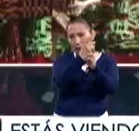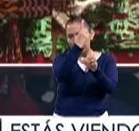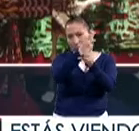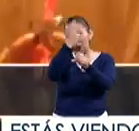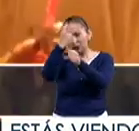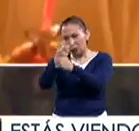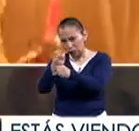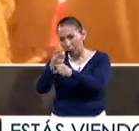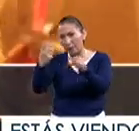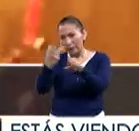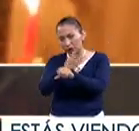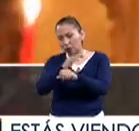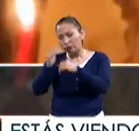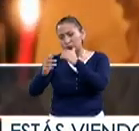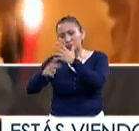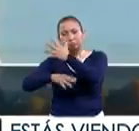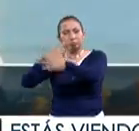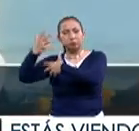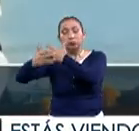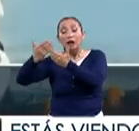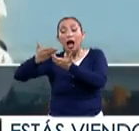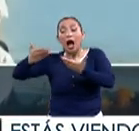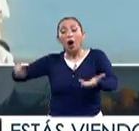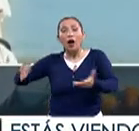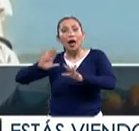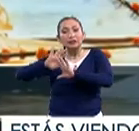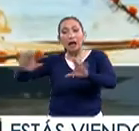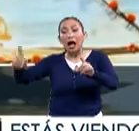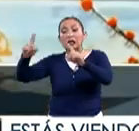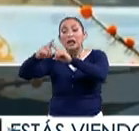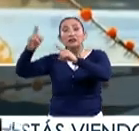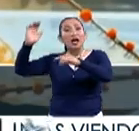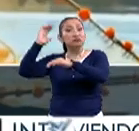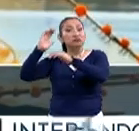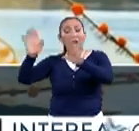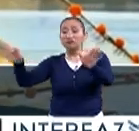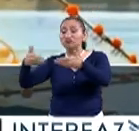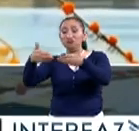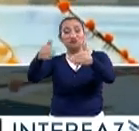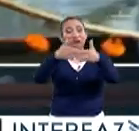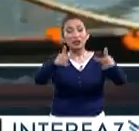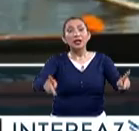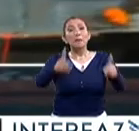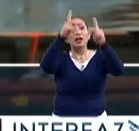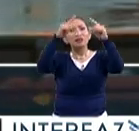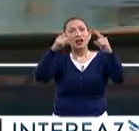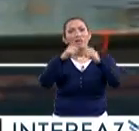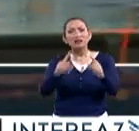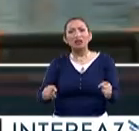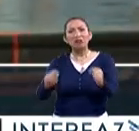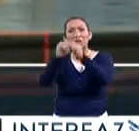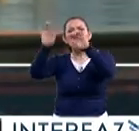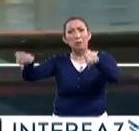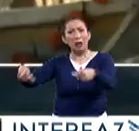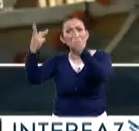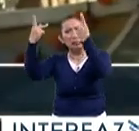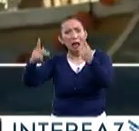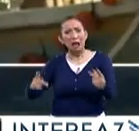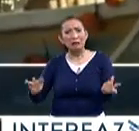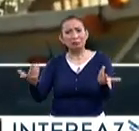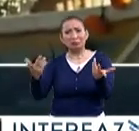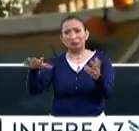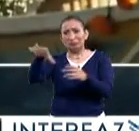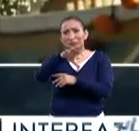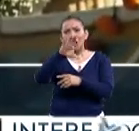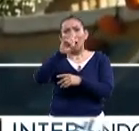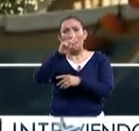mundiales, etc., en este momento se están cerrando iglesias, se venden iglesias, templos,